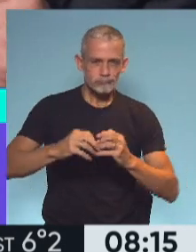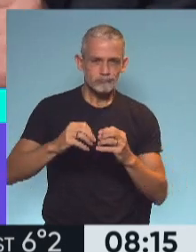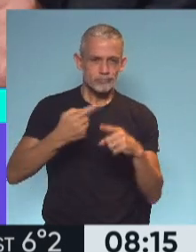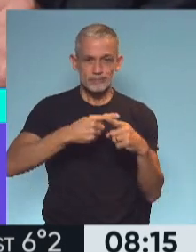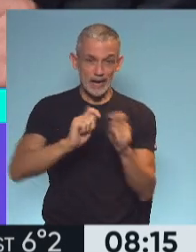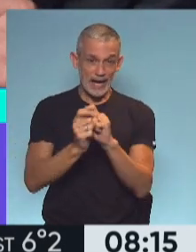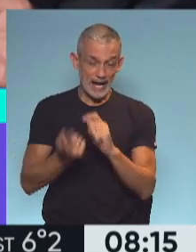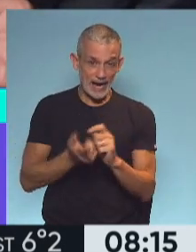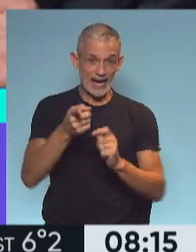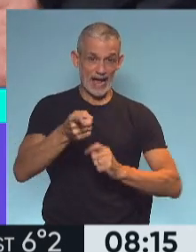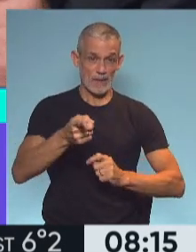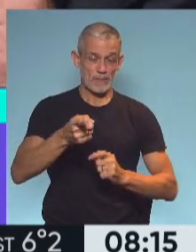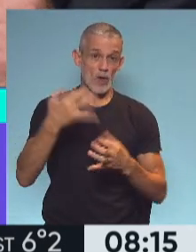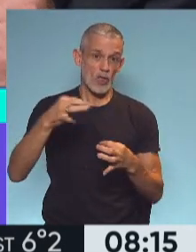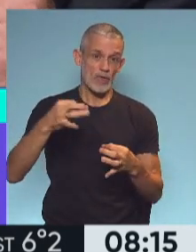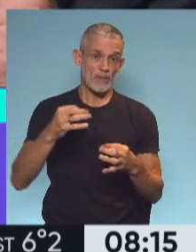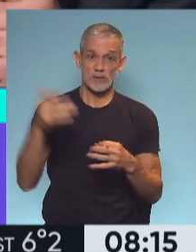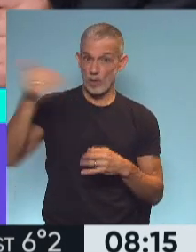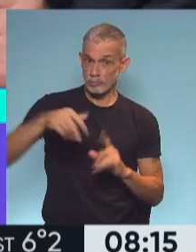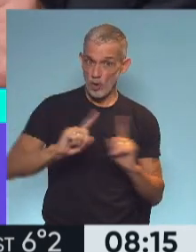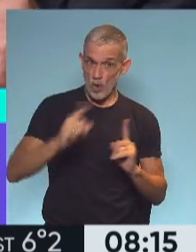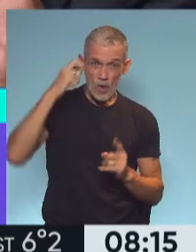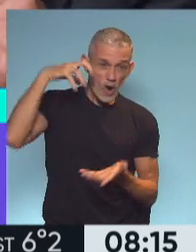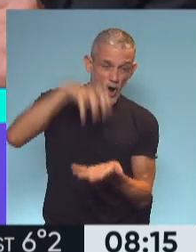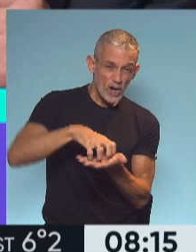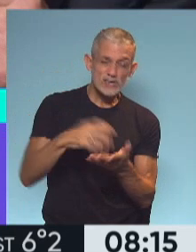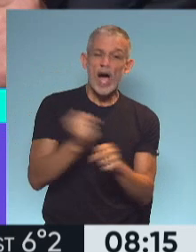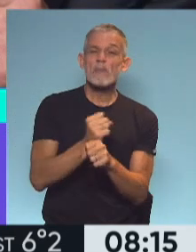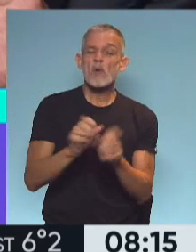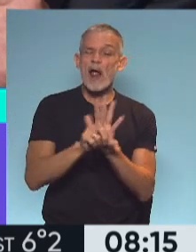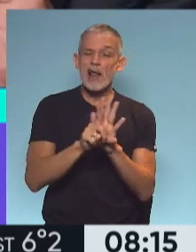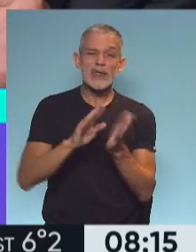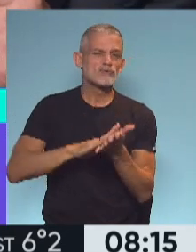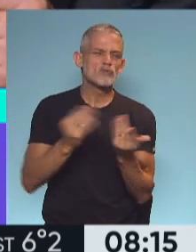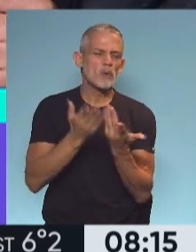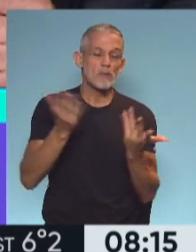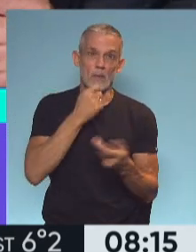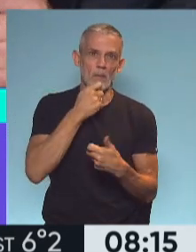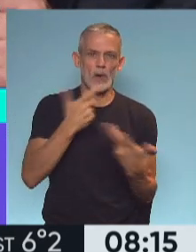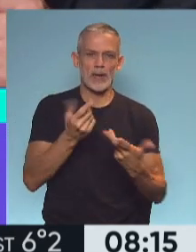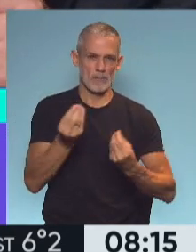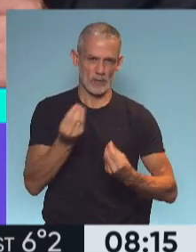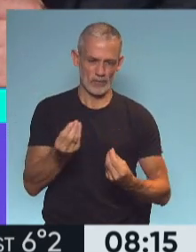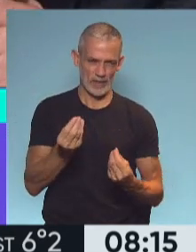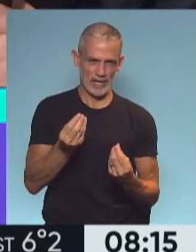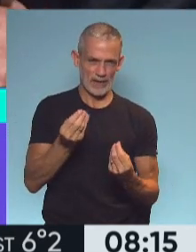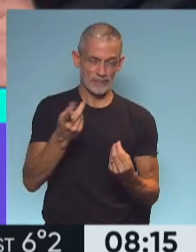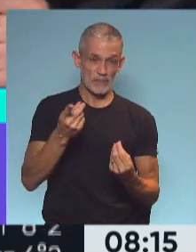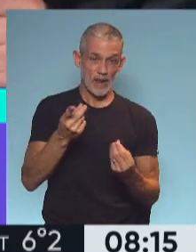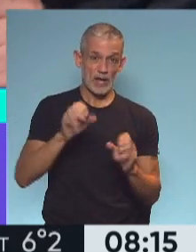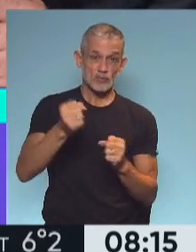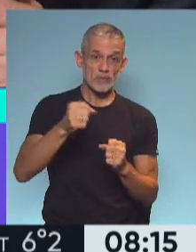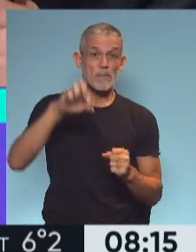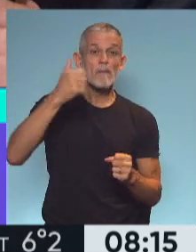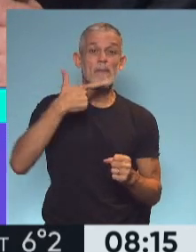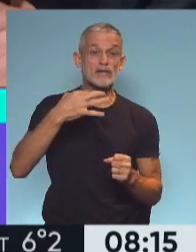reformas que bien mencionabas vos. Tampoco se quieren juntar a sancionar una ley, por ejemplo, para suspender las PASO,